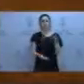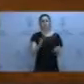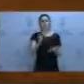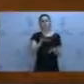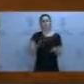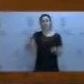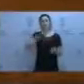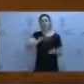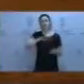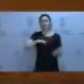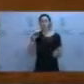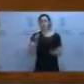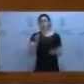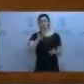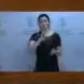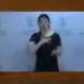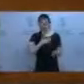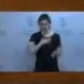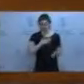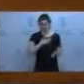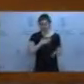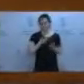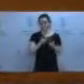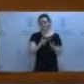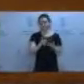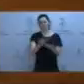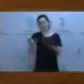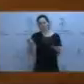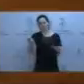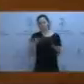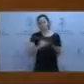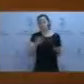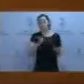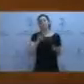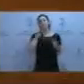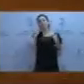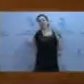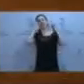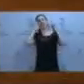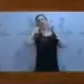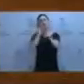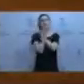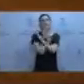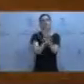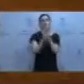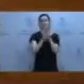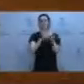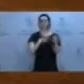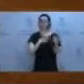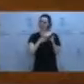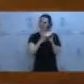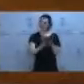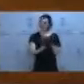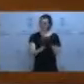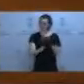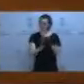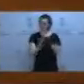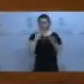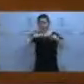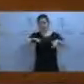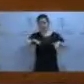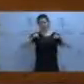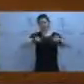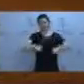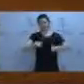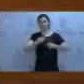establecer una regulación propia para el sector del taxi. Podría haber sido original a través de una ley propia del sector. En lugar de esto, lo que